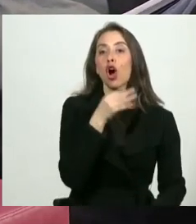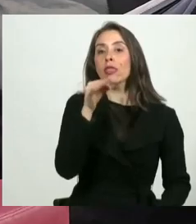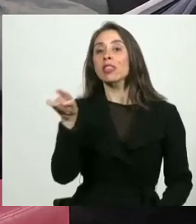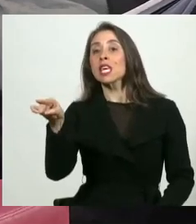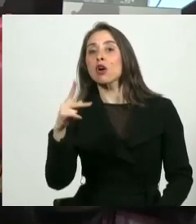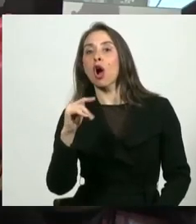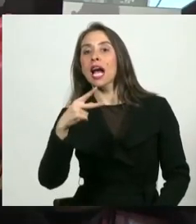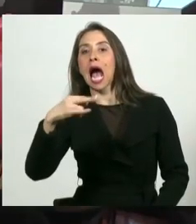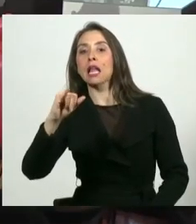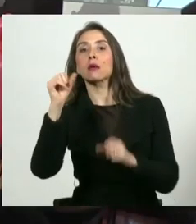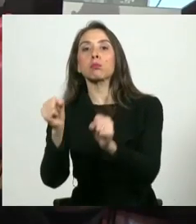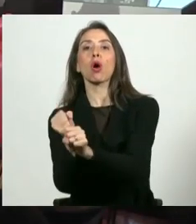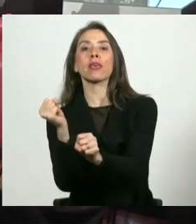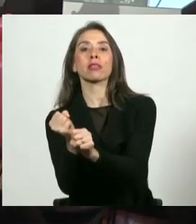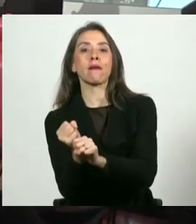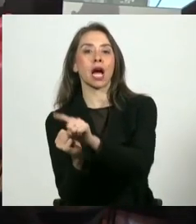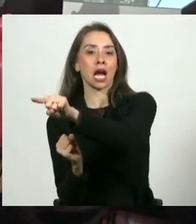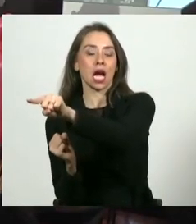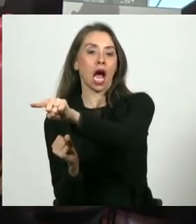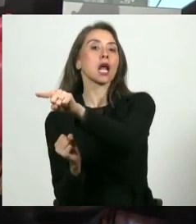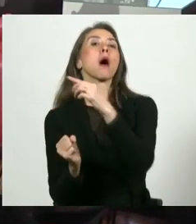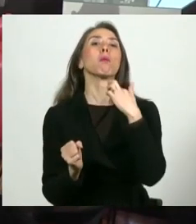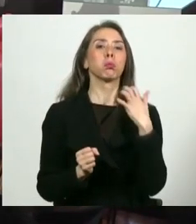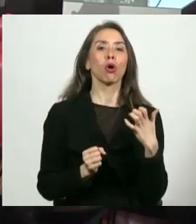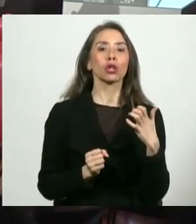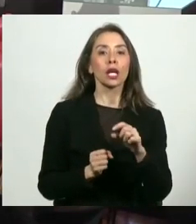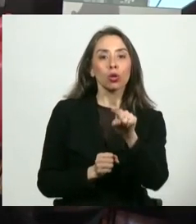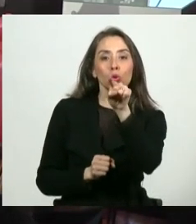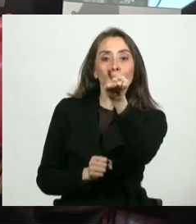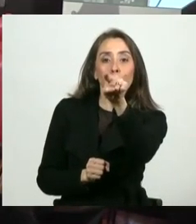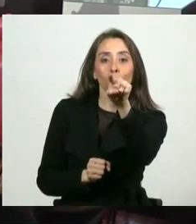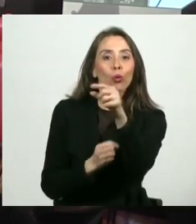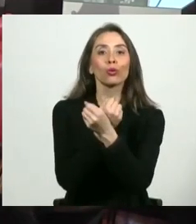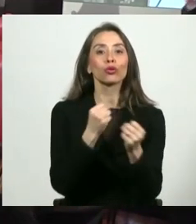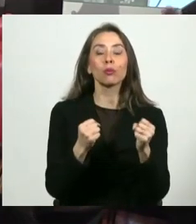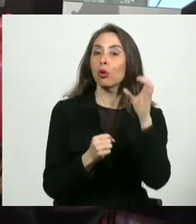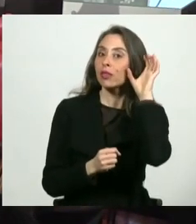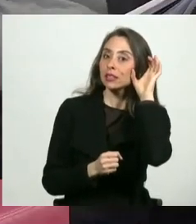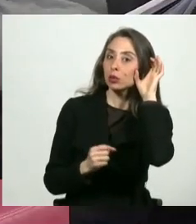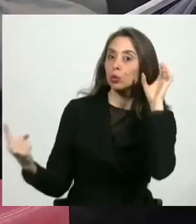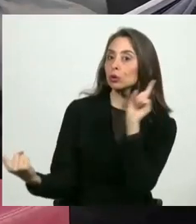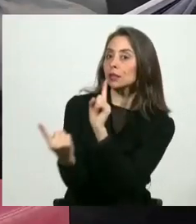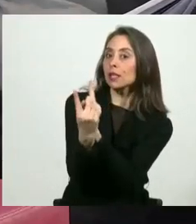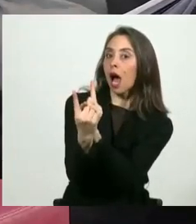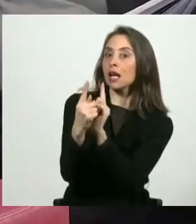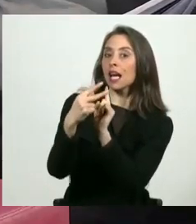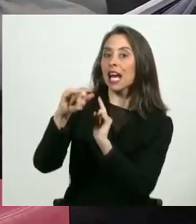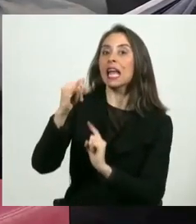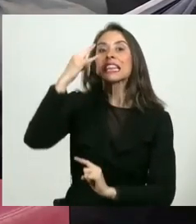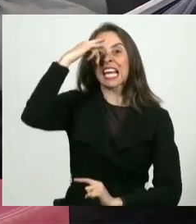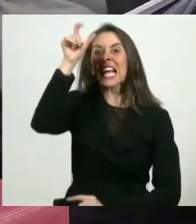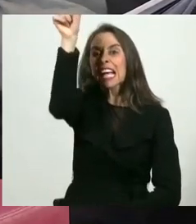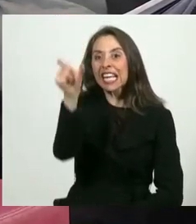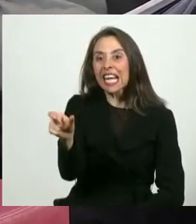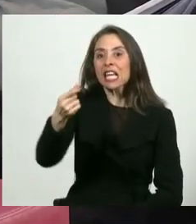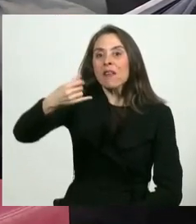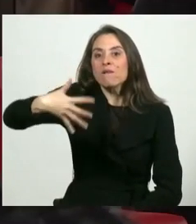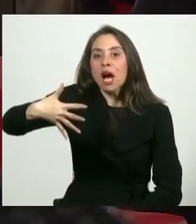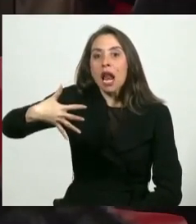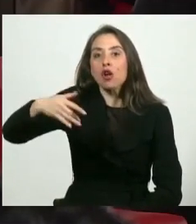trabajar. ¿Por qué? Porque tú no eres capaz de escuchar a la Katy y creer y valorar